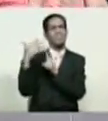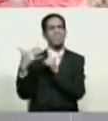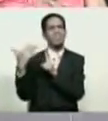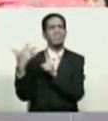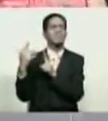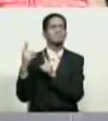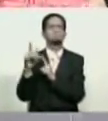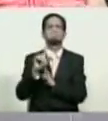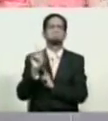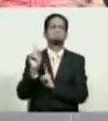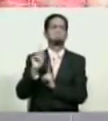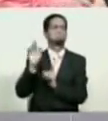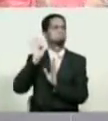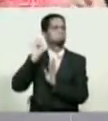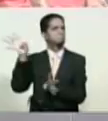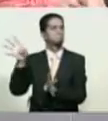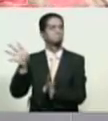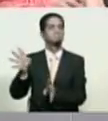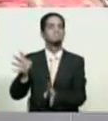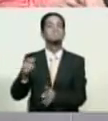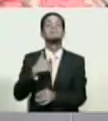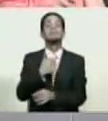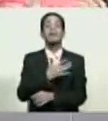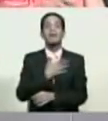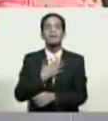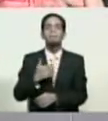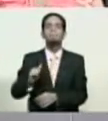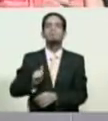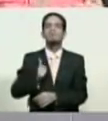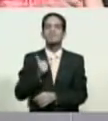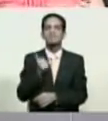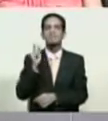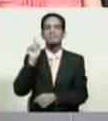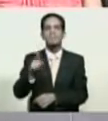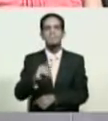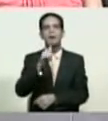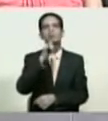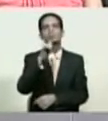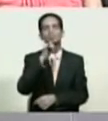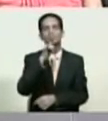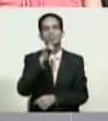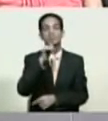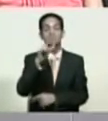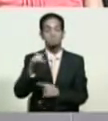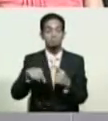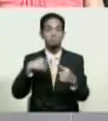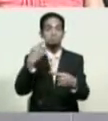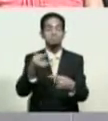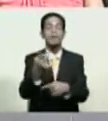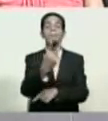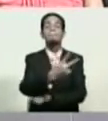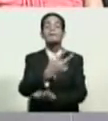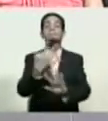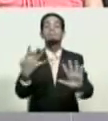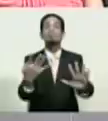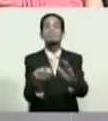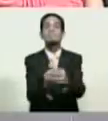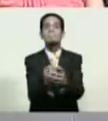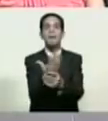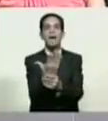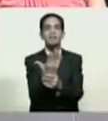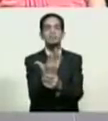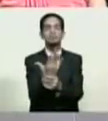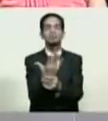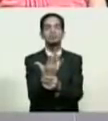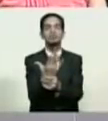extorsión imperial. Yo quiero aprovechar para anunciar que este próximo 29 de mayo